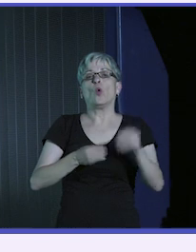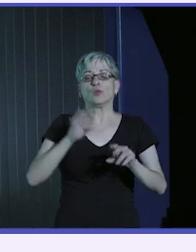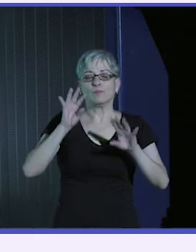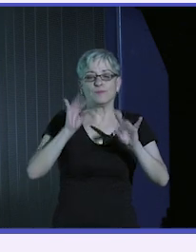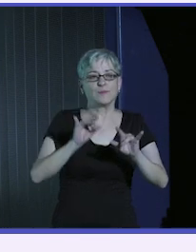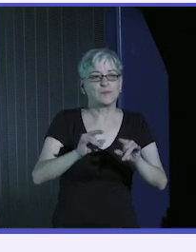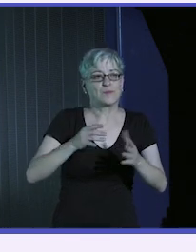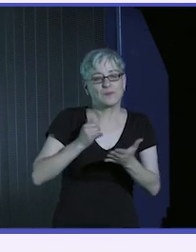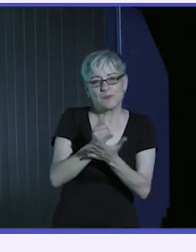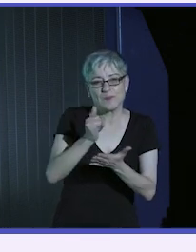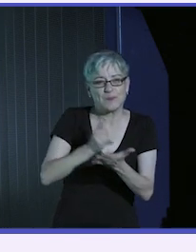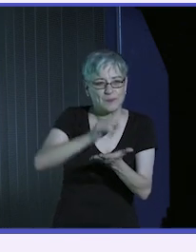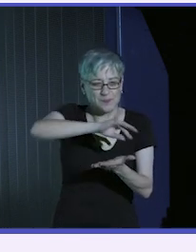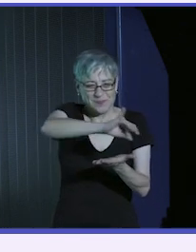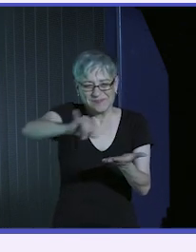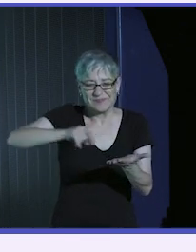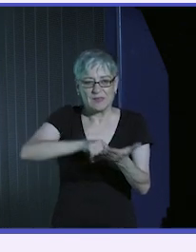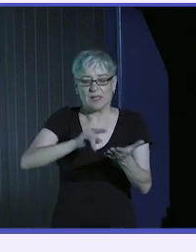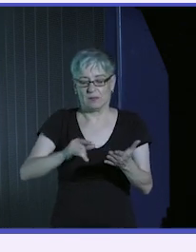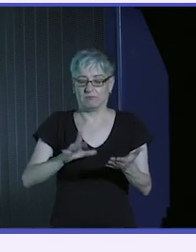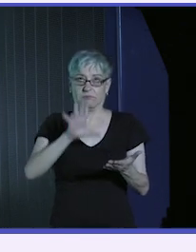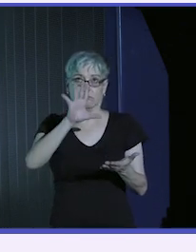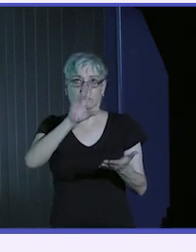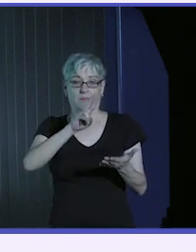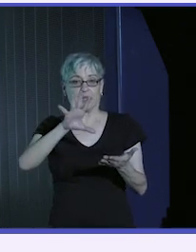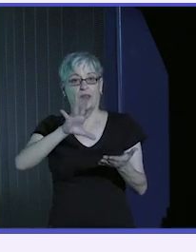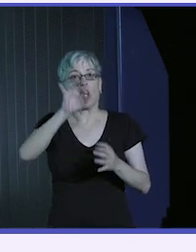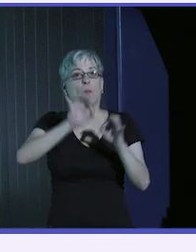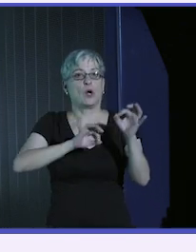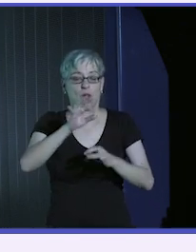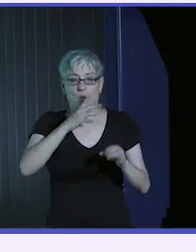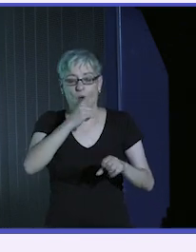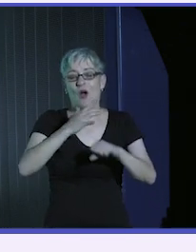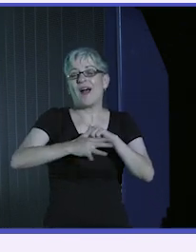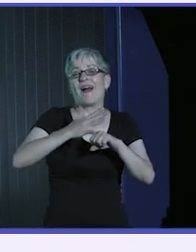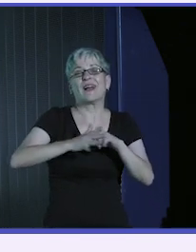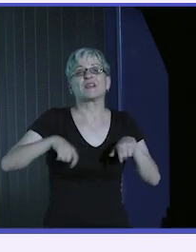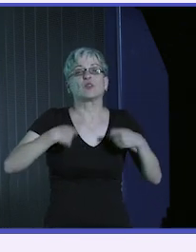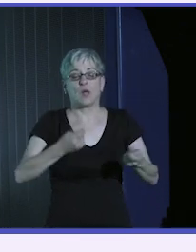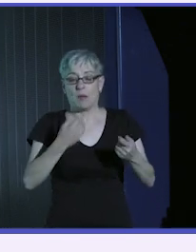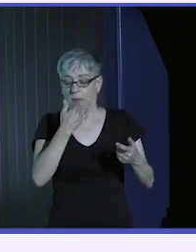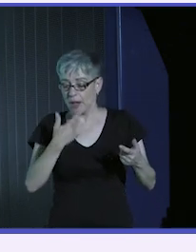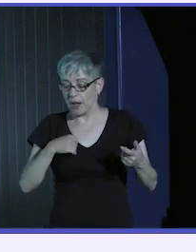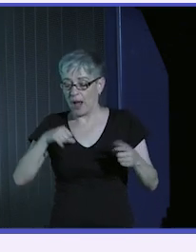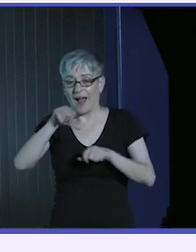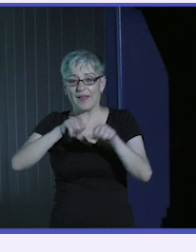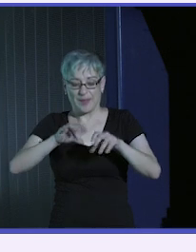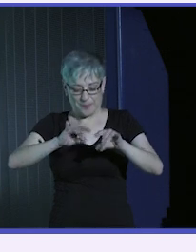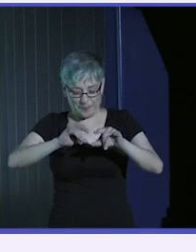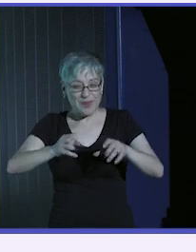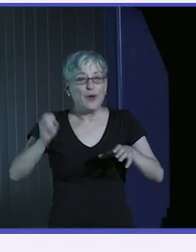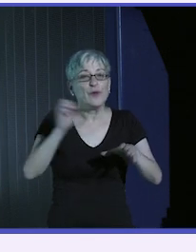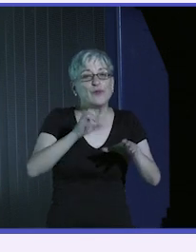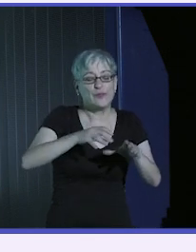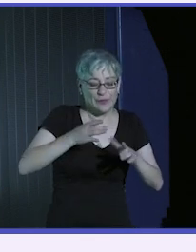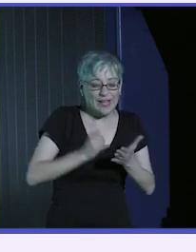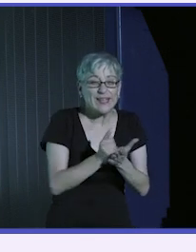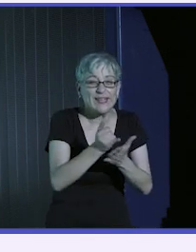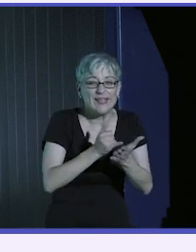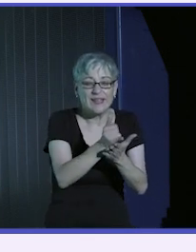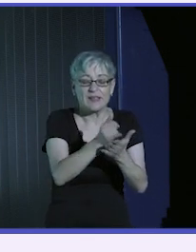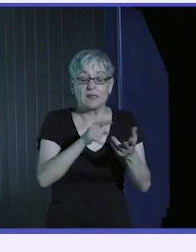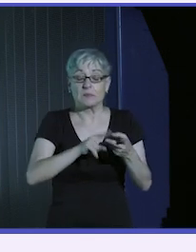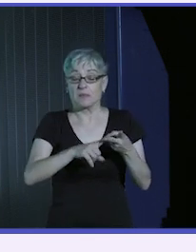las emisiones globales. ¿Por qué? Porque se utiliza gas natural a 500 grados para crear la base de los fertilizantes.